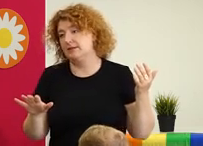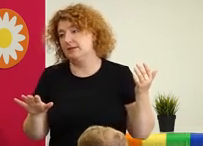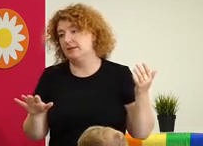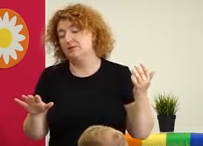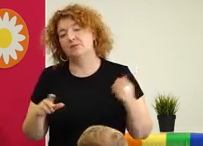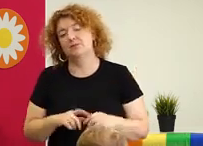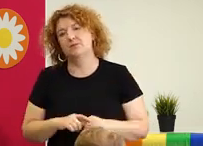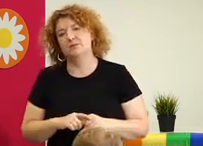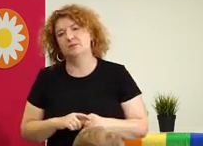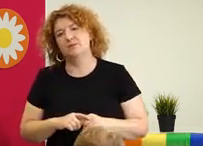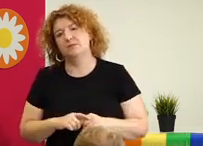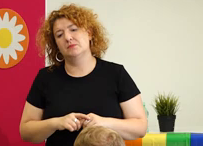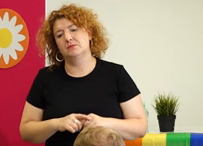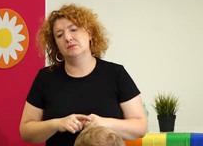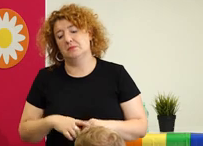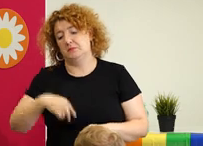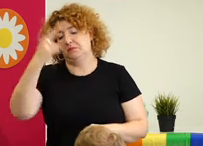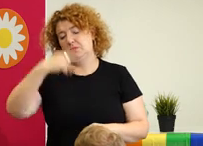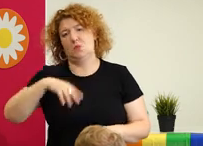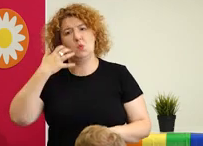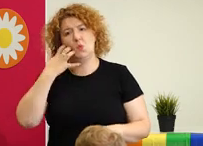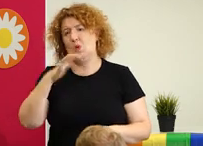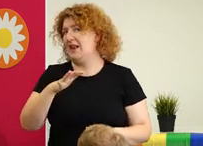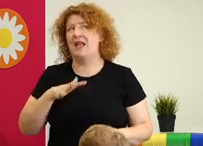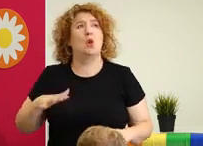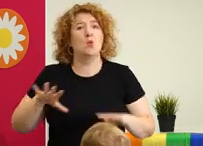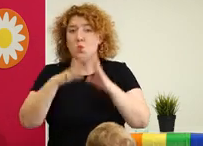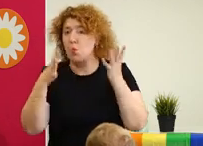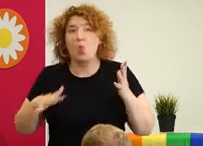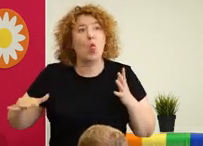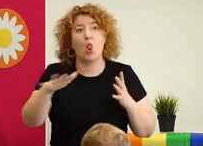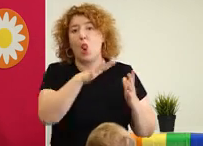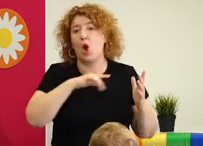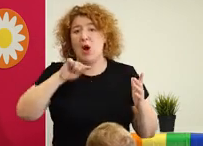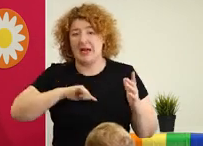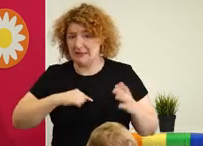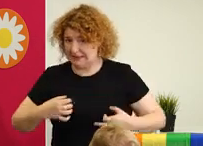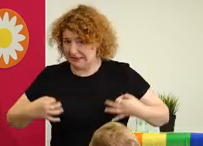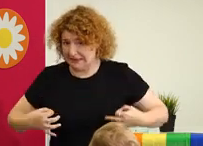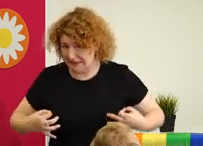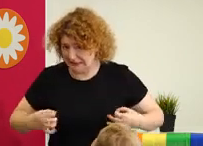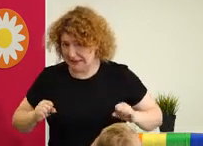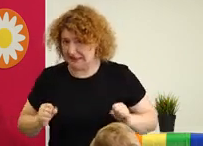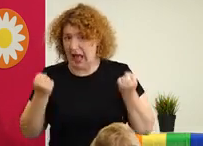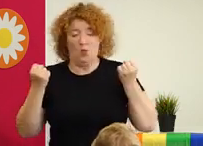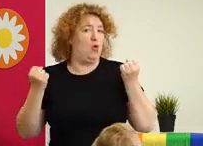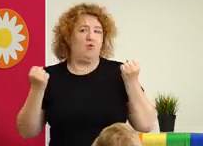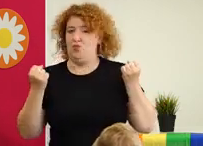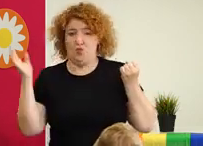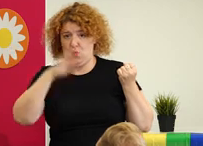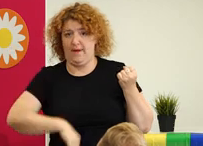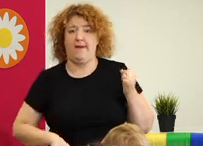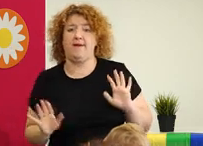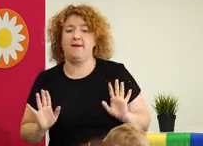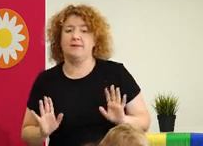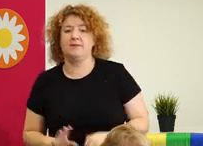tienes un aspecto bastante queer, no hay ningún lugar en el mundo donde estés seguramente seguro.